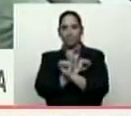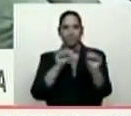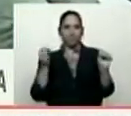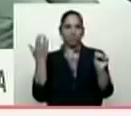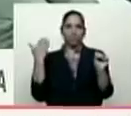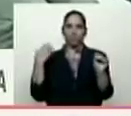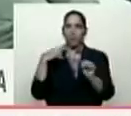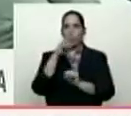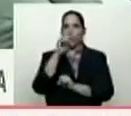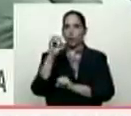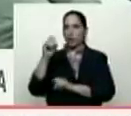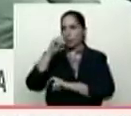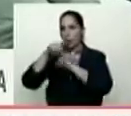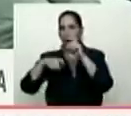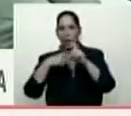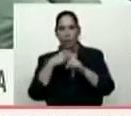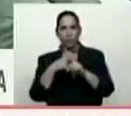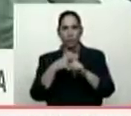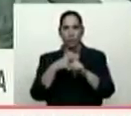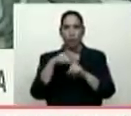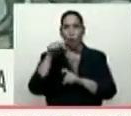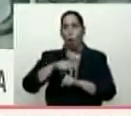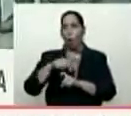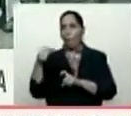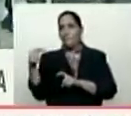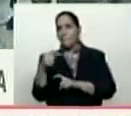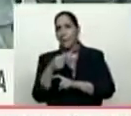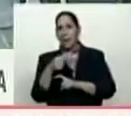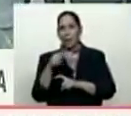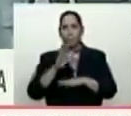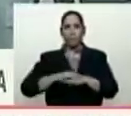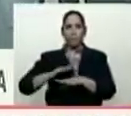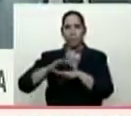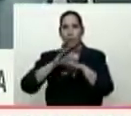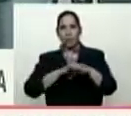200 años y hoy menos va a existir.